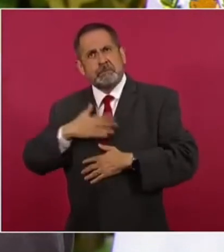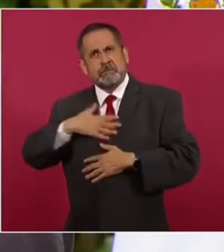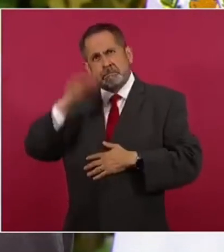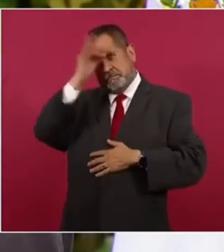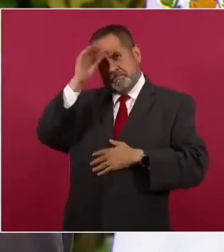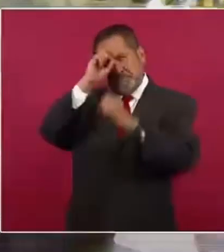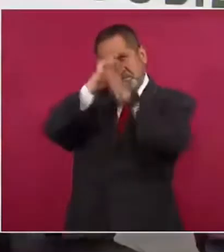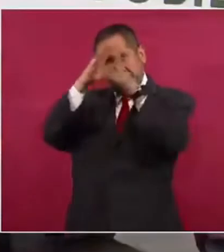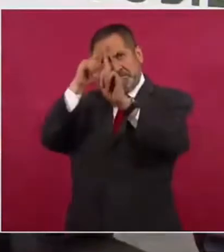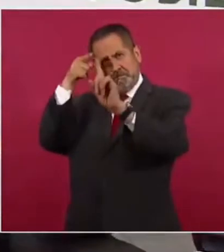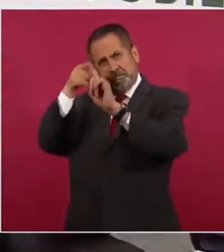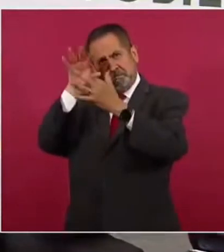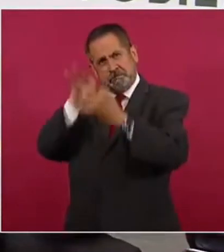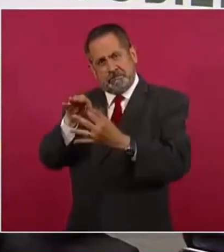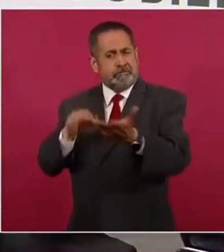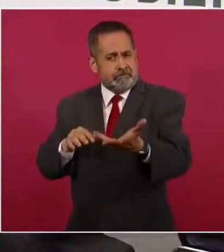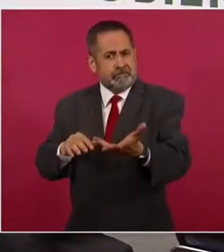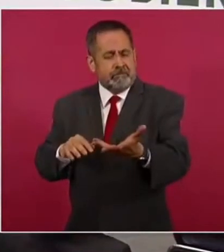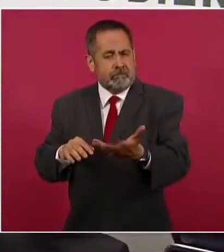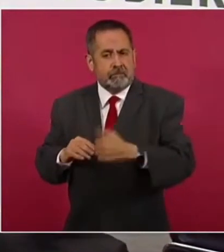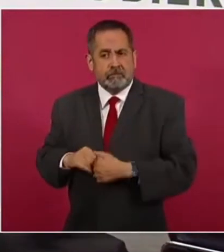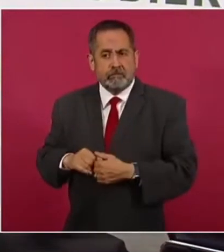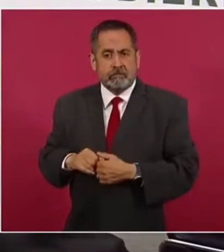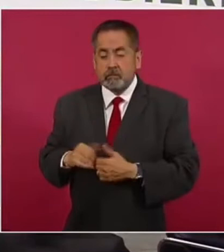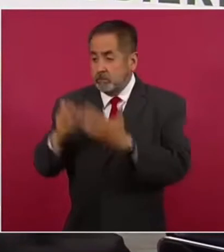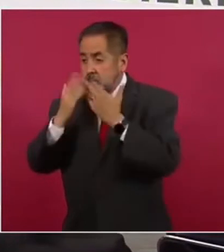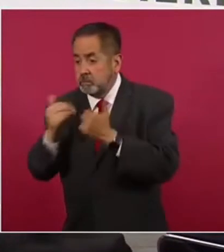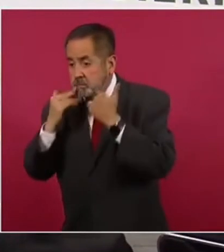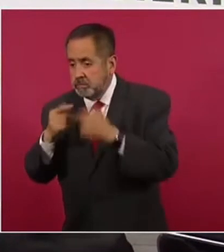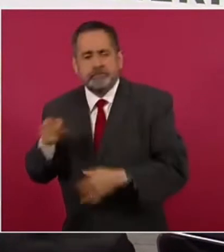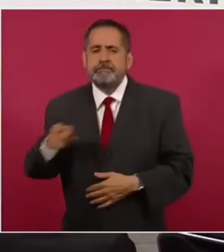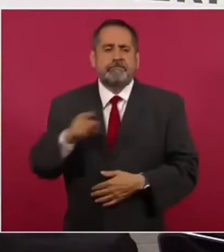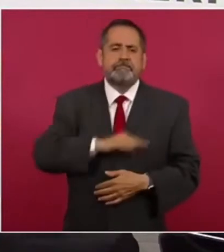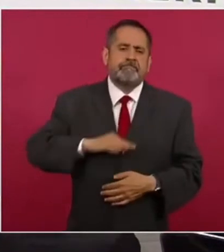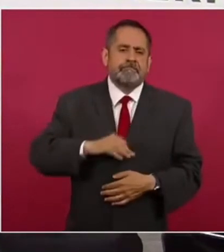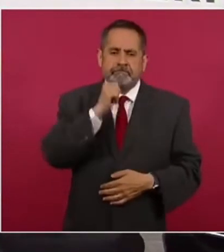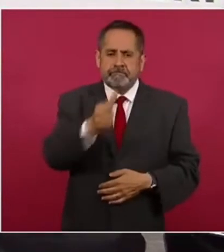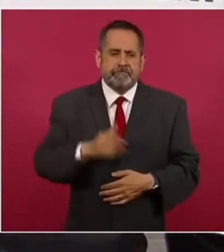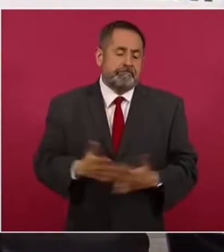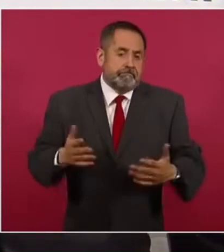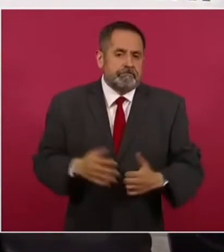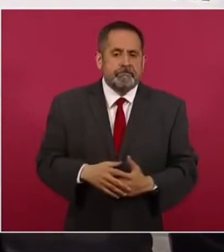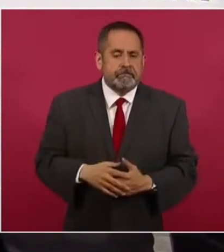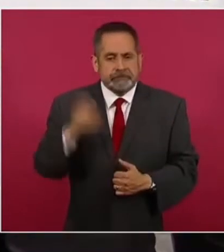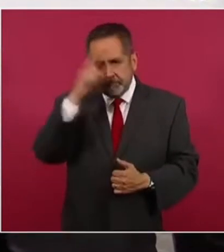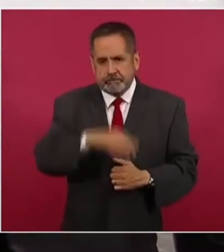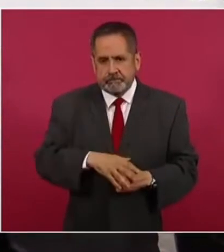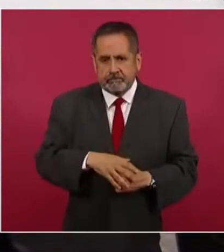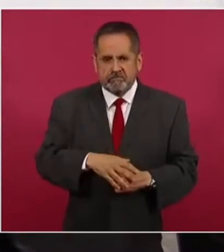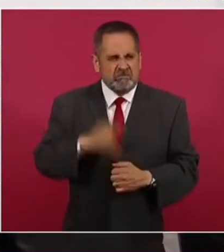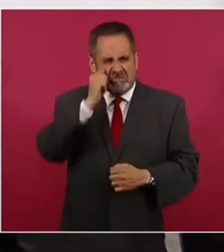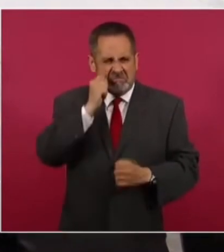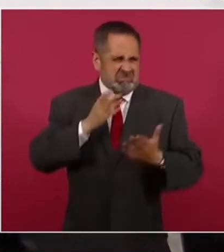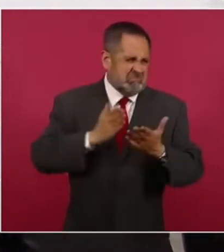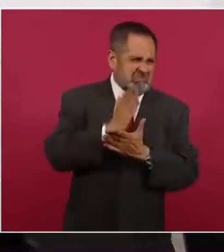doctrina, difícilmente consigue la felicidad. En algunos casos, triunfar a toda